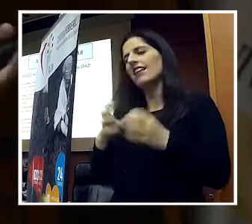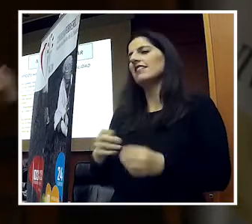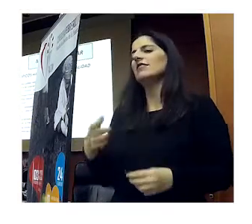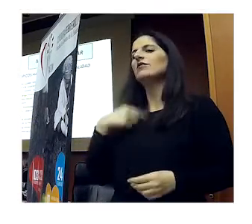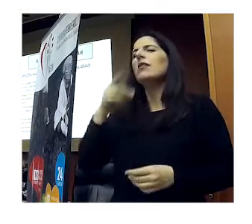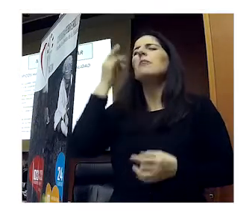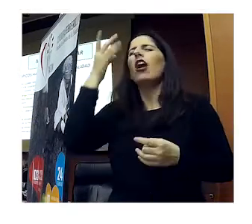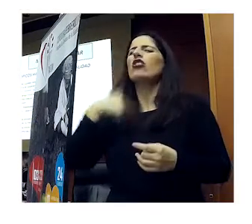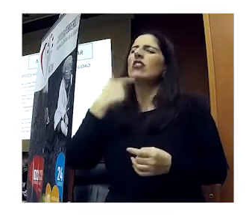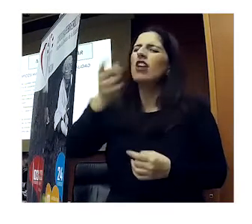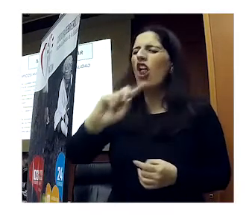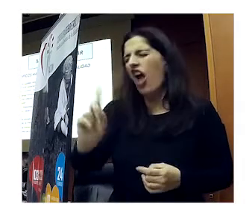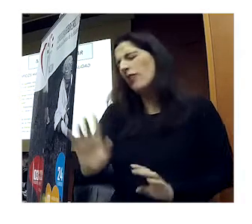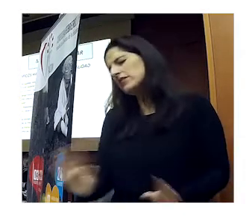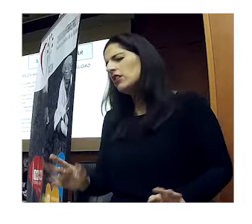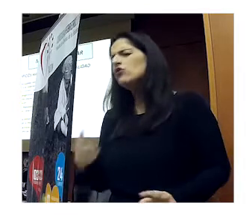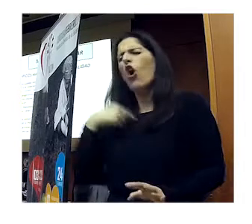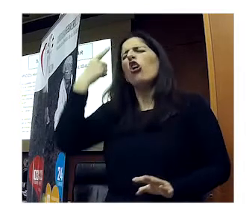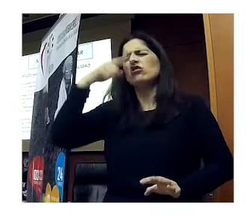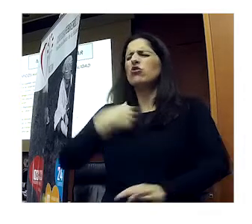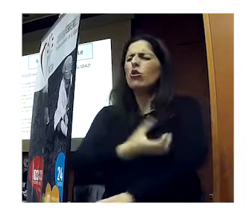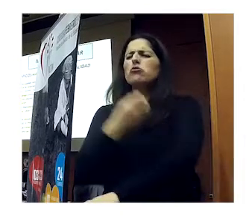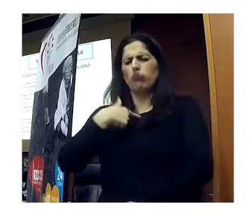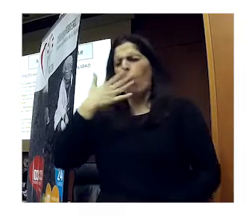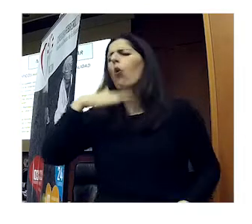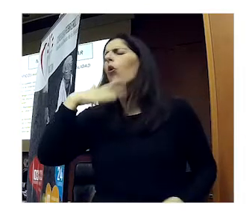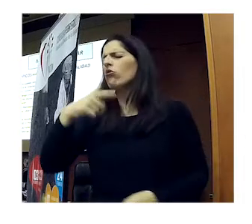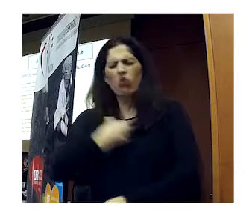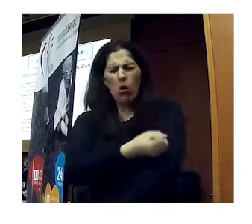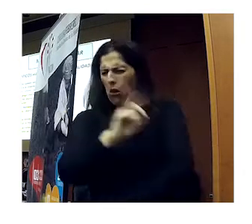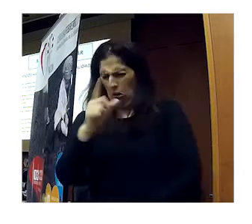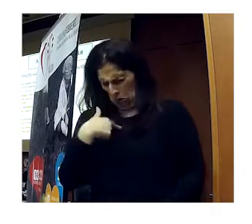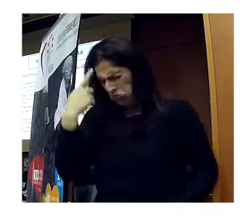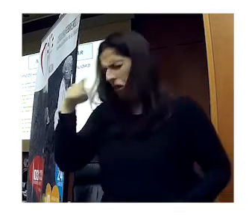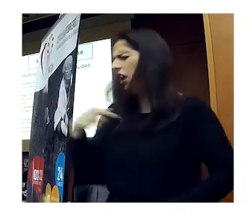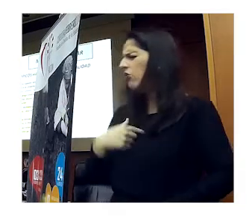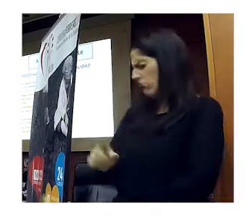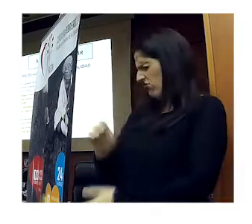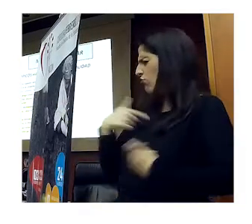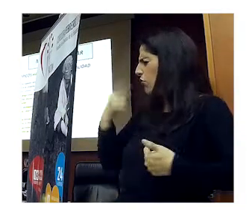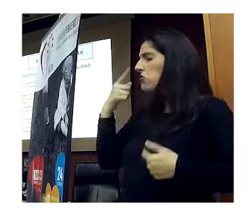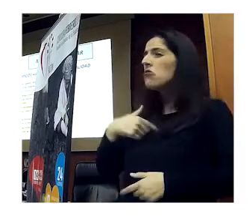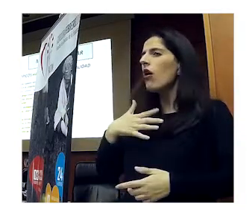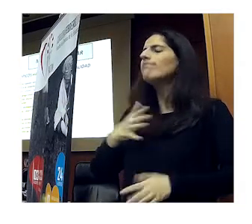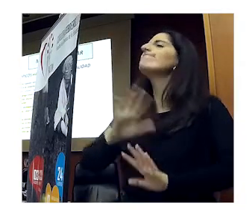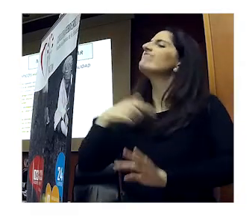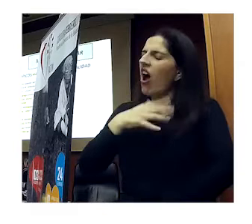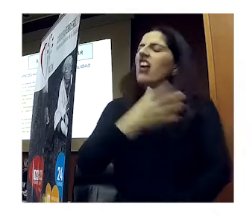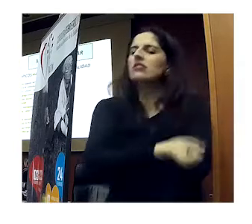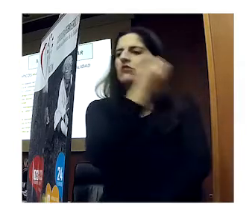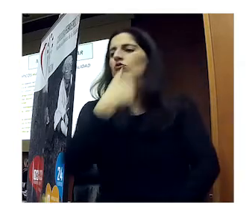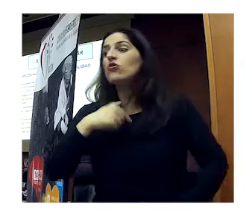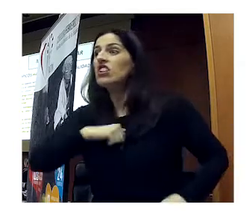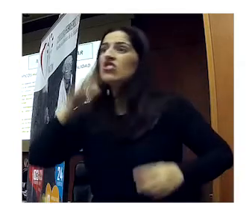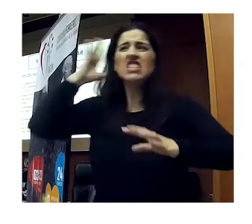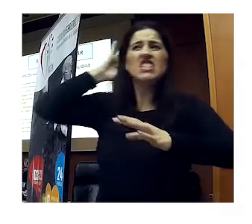que siempre nos dicen, no, mire usted, don Enrique, yo sé cuando tengo la tensión alta, no me la tengo que tomar, ¿no? Pues ¿se ha tomado usted la tensión? No, si yo sé cuando la tengo elevada. Yo me noto